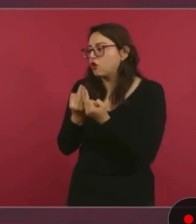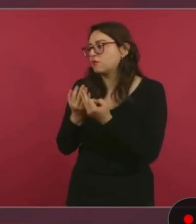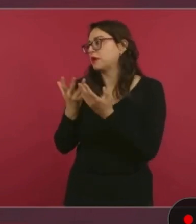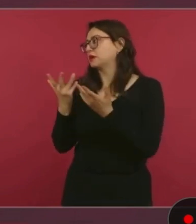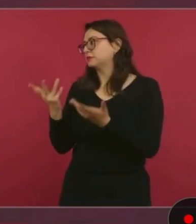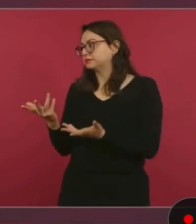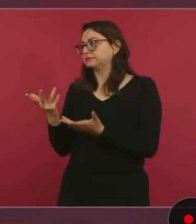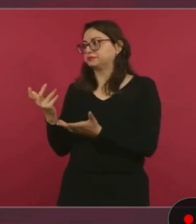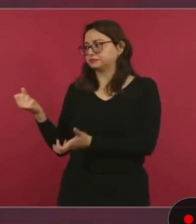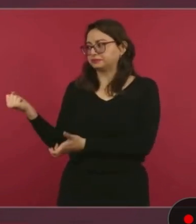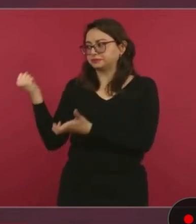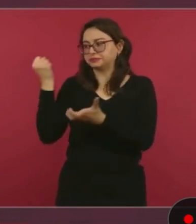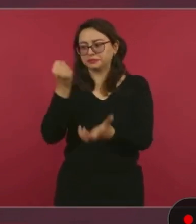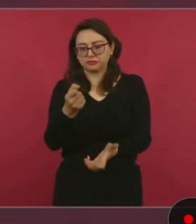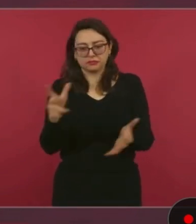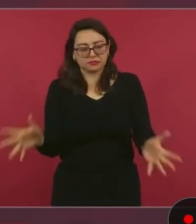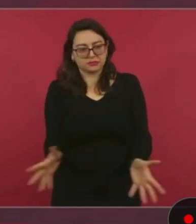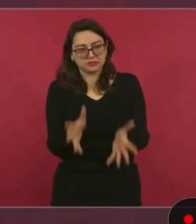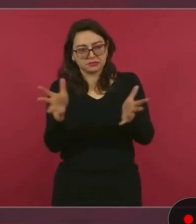asignatura pendiente